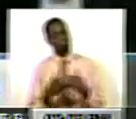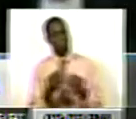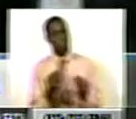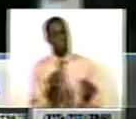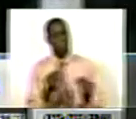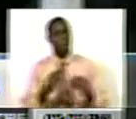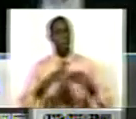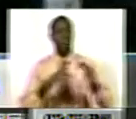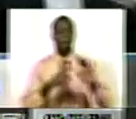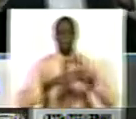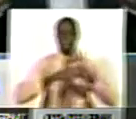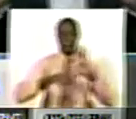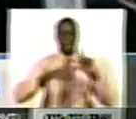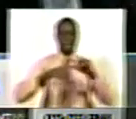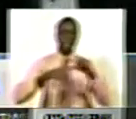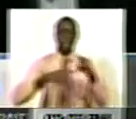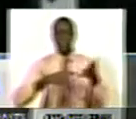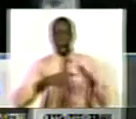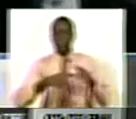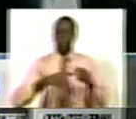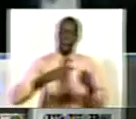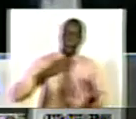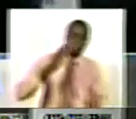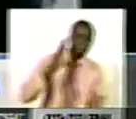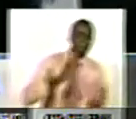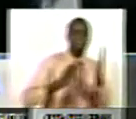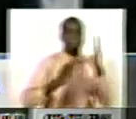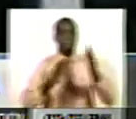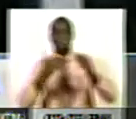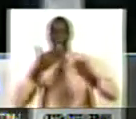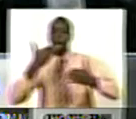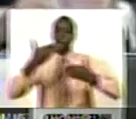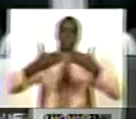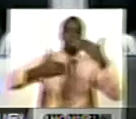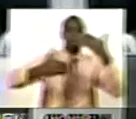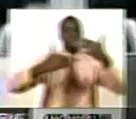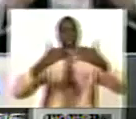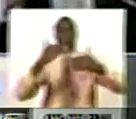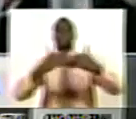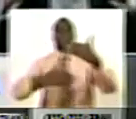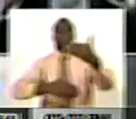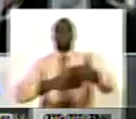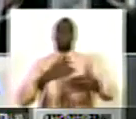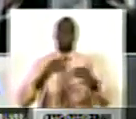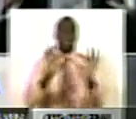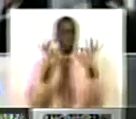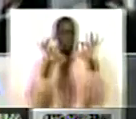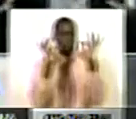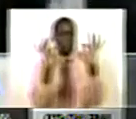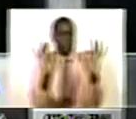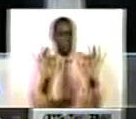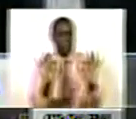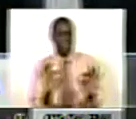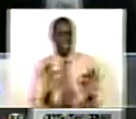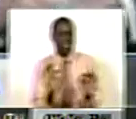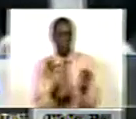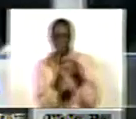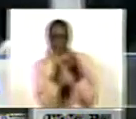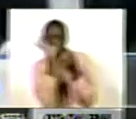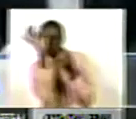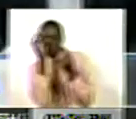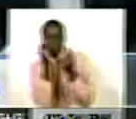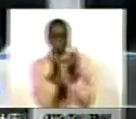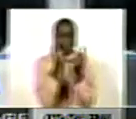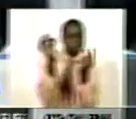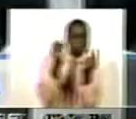de afinamiento de la política, de ir estructurando con mucho detalle, con muchísima milimétrica